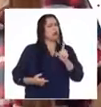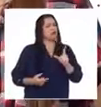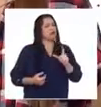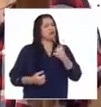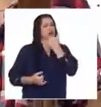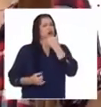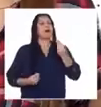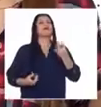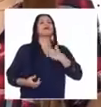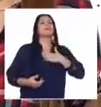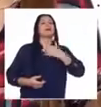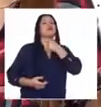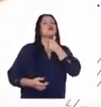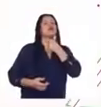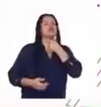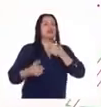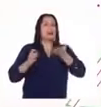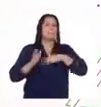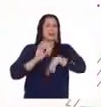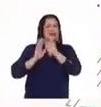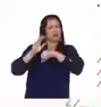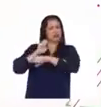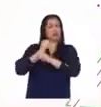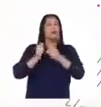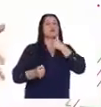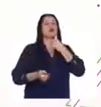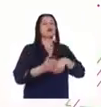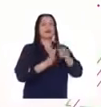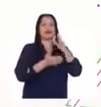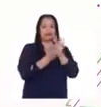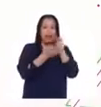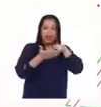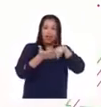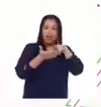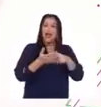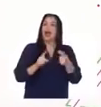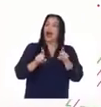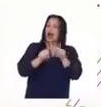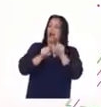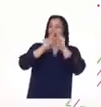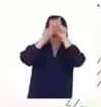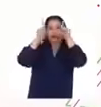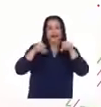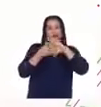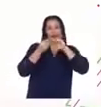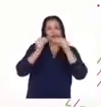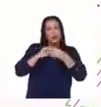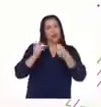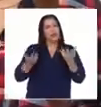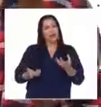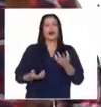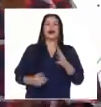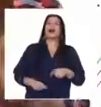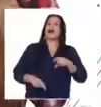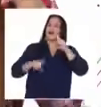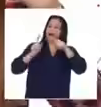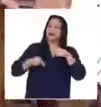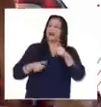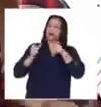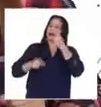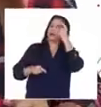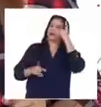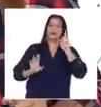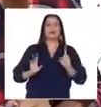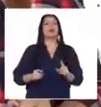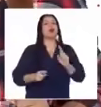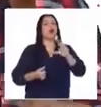leer. Carlos, te pasó casi lo mismo que al personaje de la historieta. A veces sucede eso, ¿verdad? Bueno, veamos